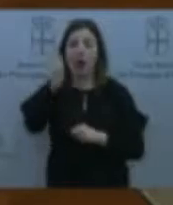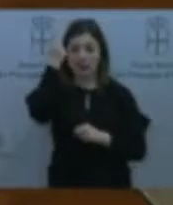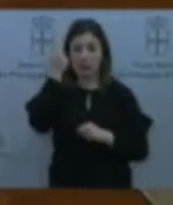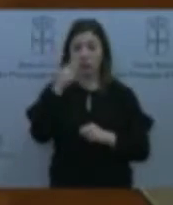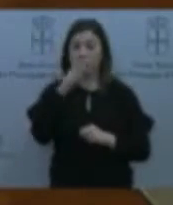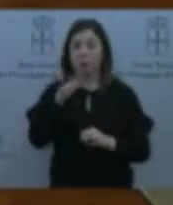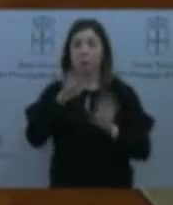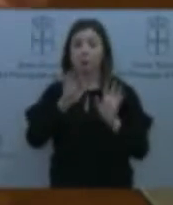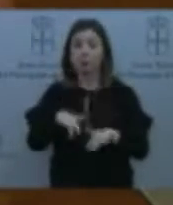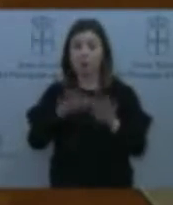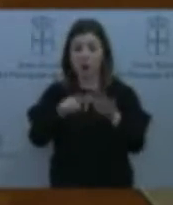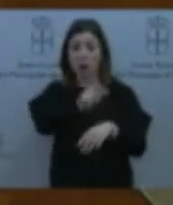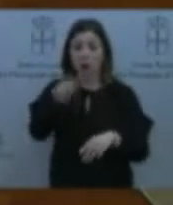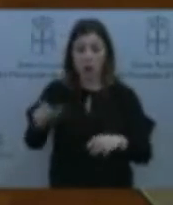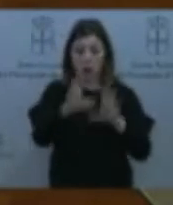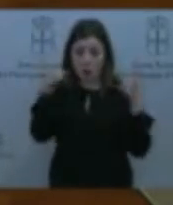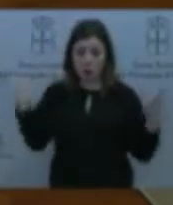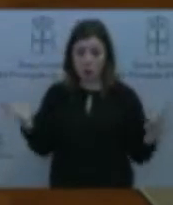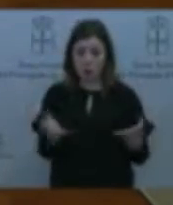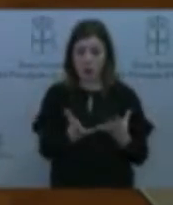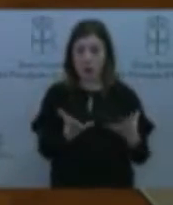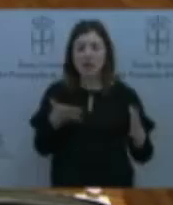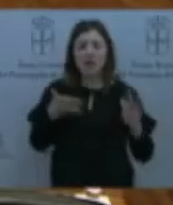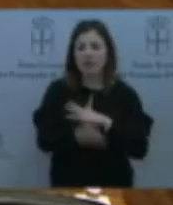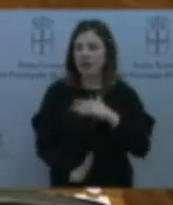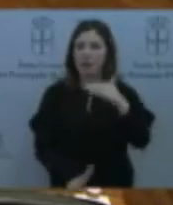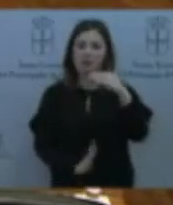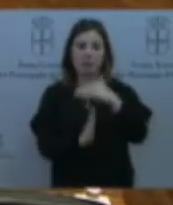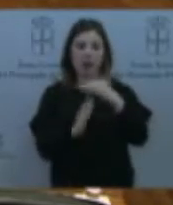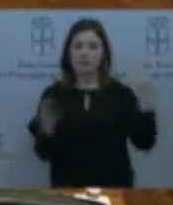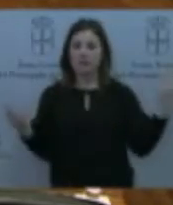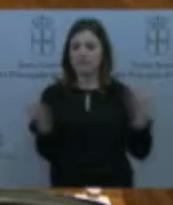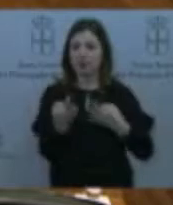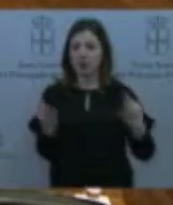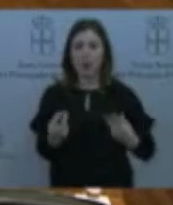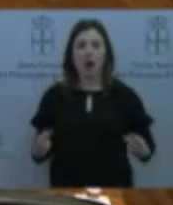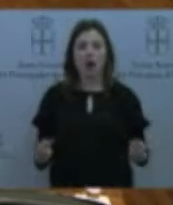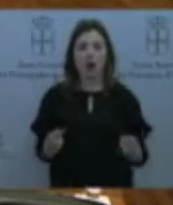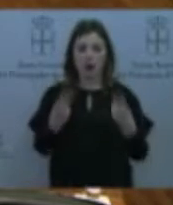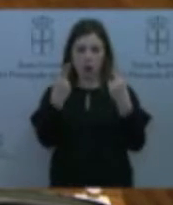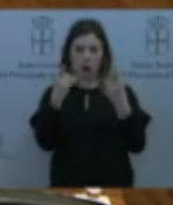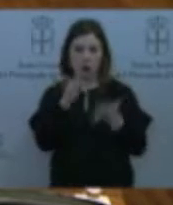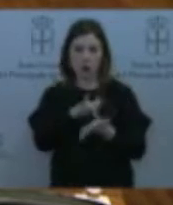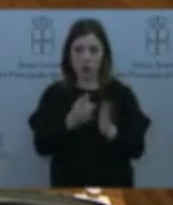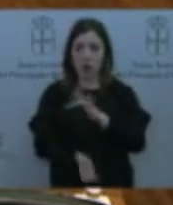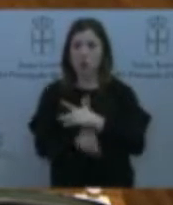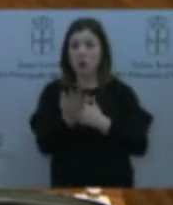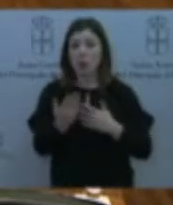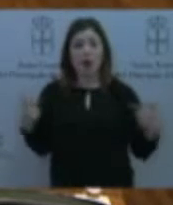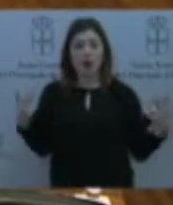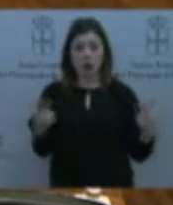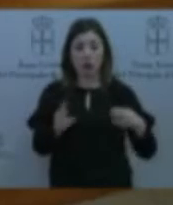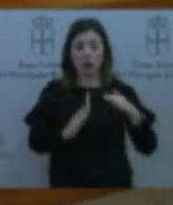fue principalmente la paralización de una oleada de recortes que venía. Los recortes se pararon a raíz de esas protestas ciudadanas